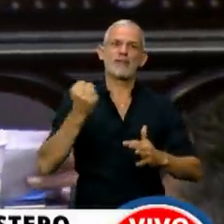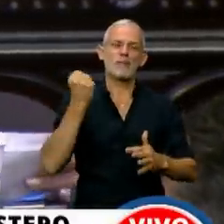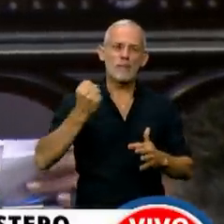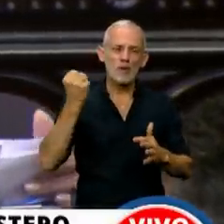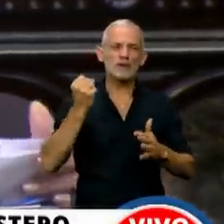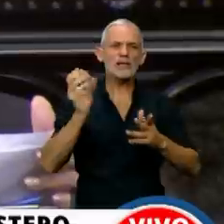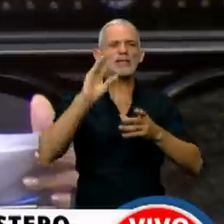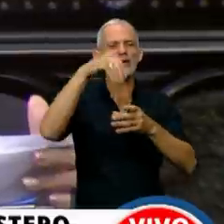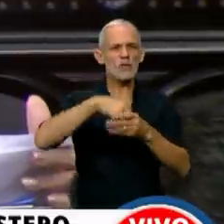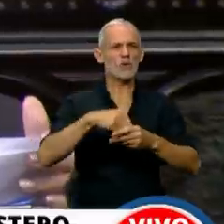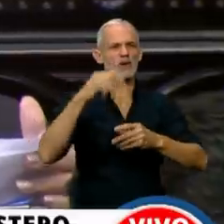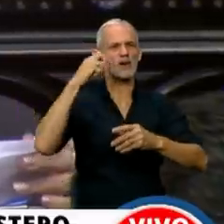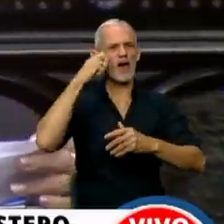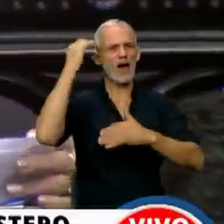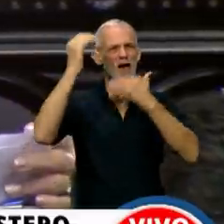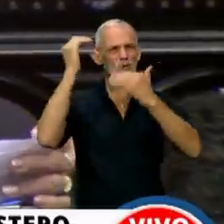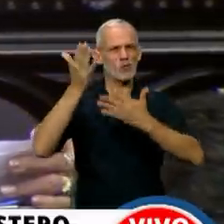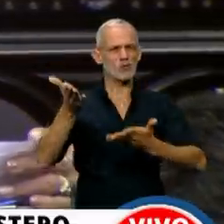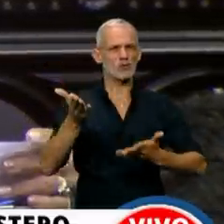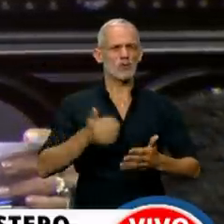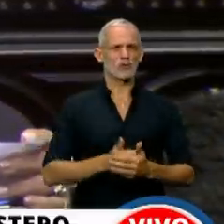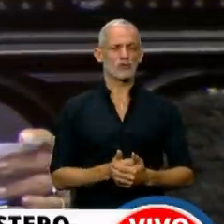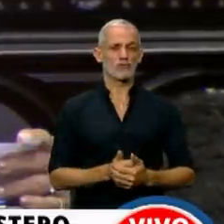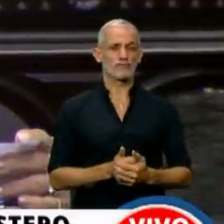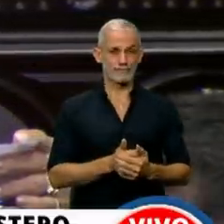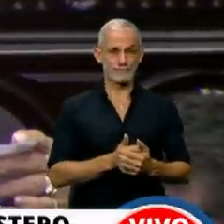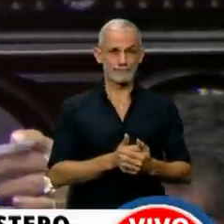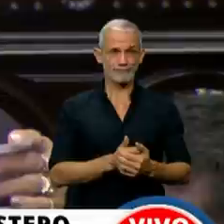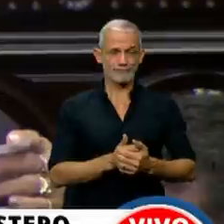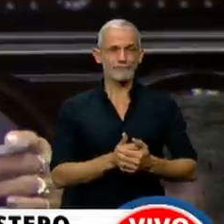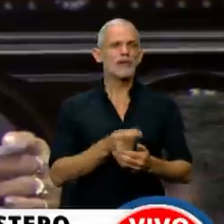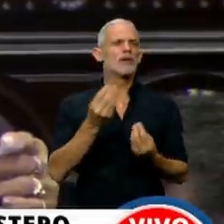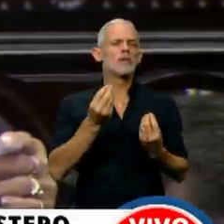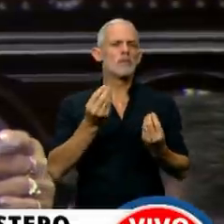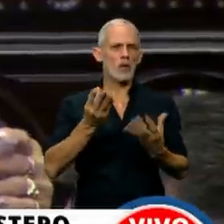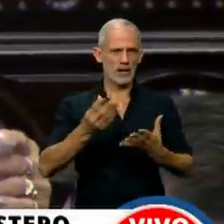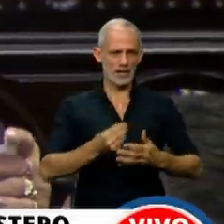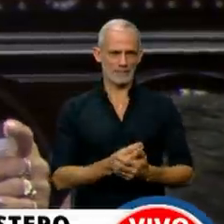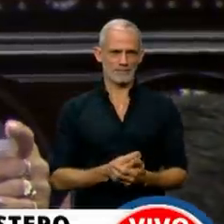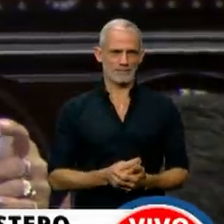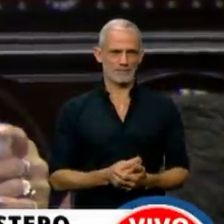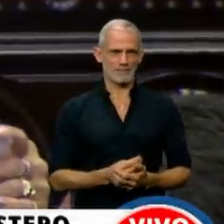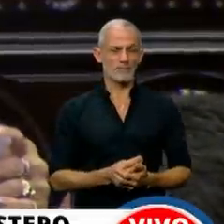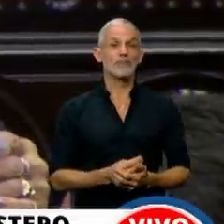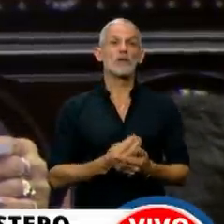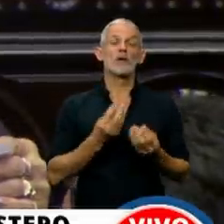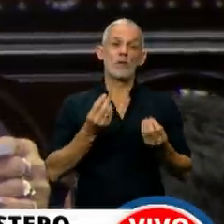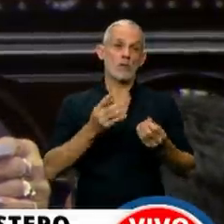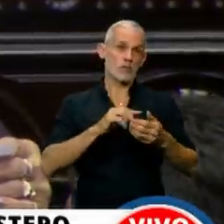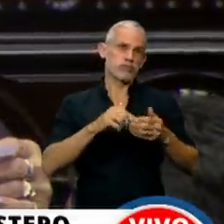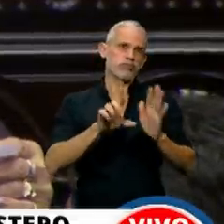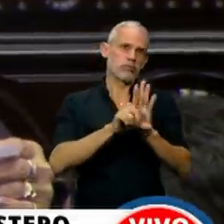incluirlos y esto tiene fundamentos fundamentos